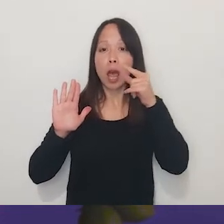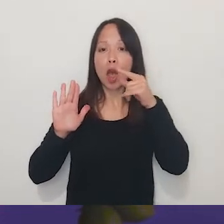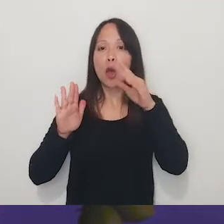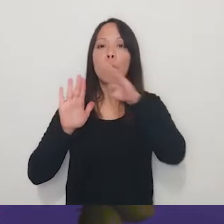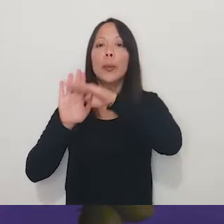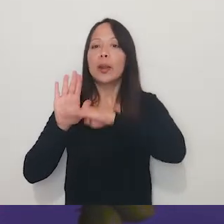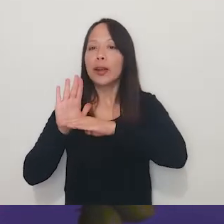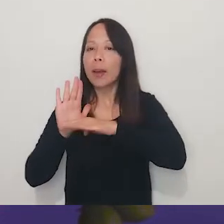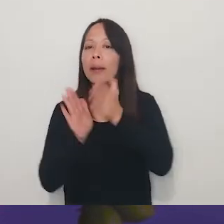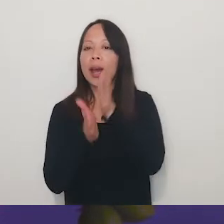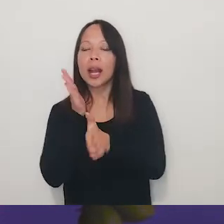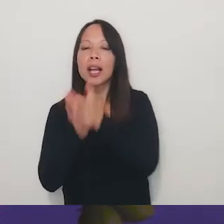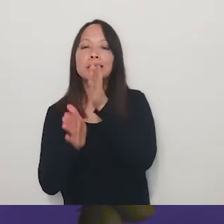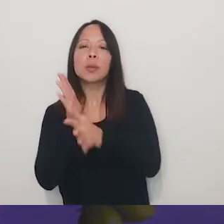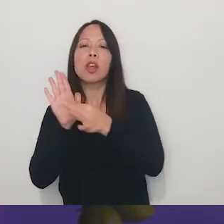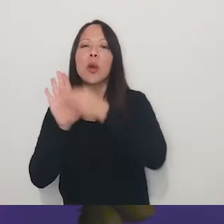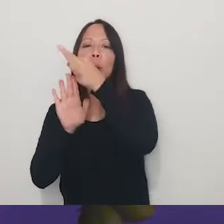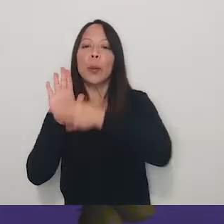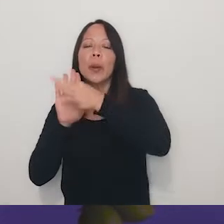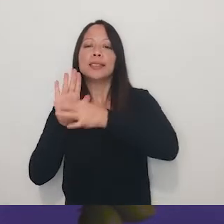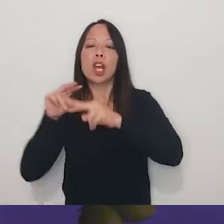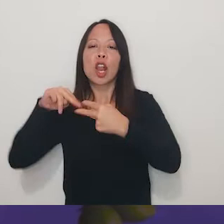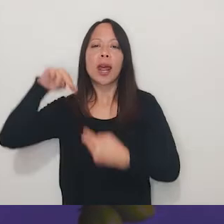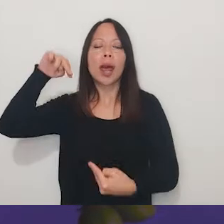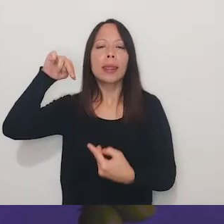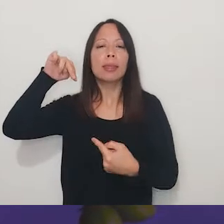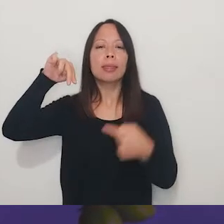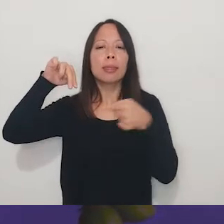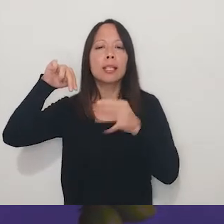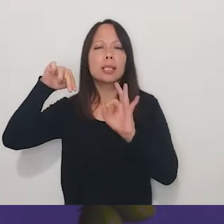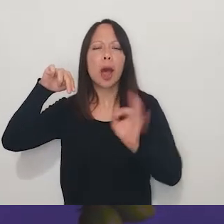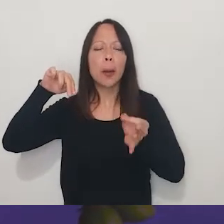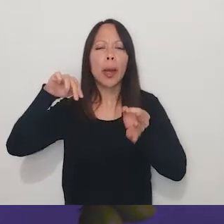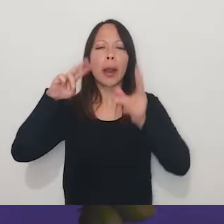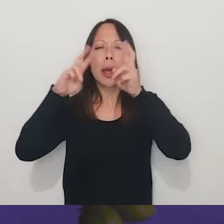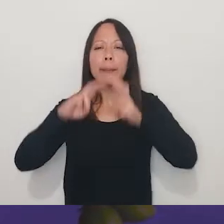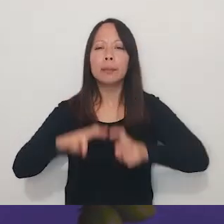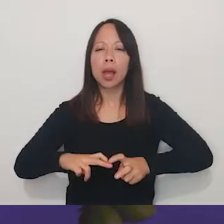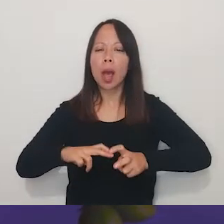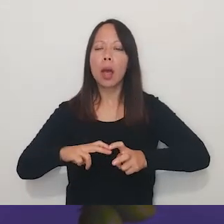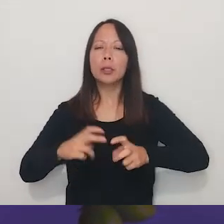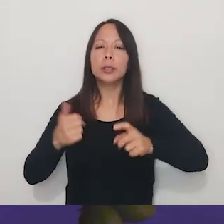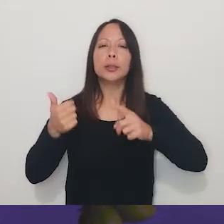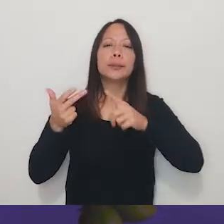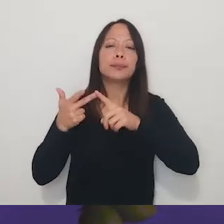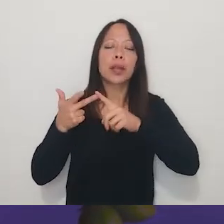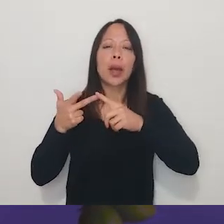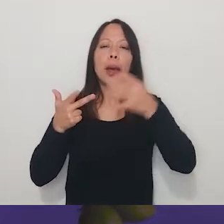estudios genéticos, hay bases de datos con variantes genéticas para la interpretación de los estudios,